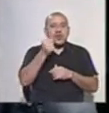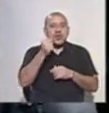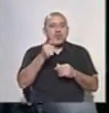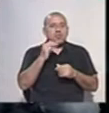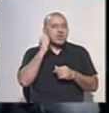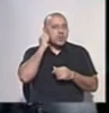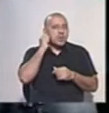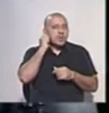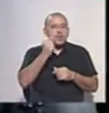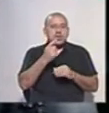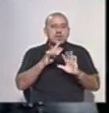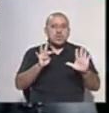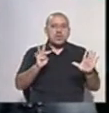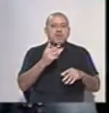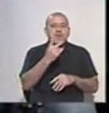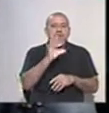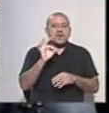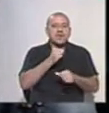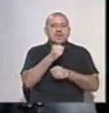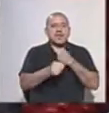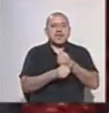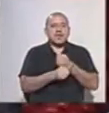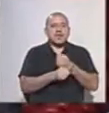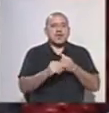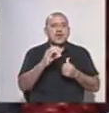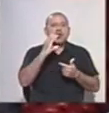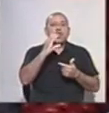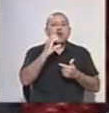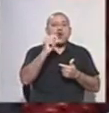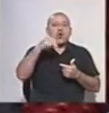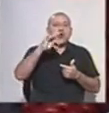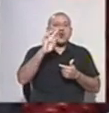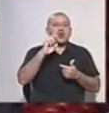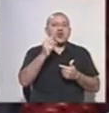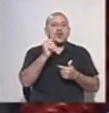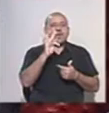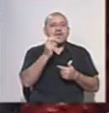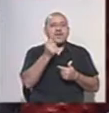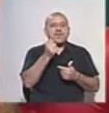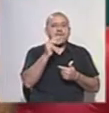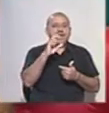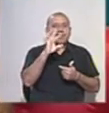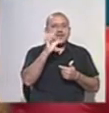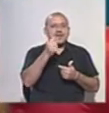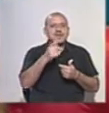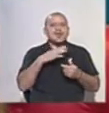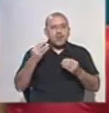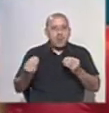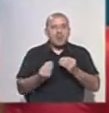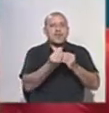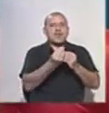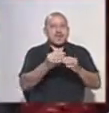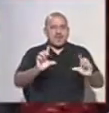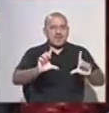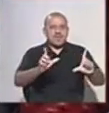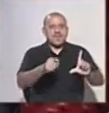20, está contra farsa. ¿Podrían incorporar eso no sé, hay cada cosa que lo vamos a incorporar. Esta vez no hubo